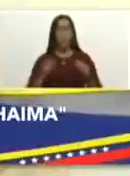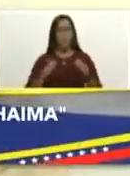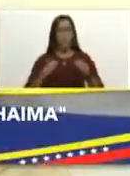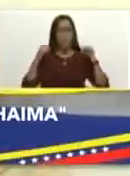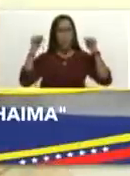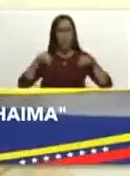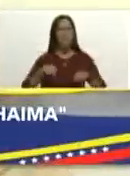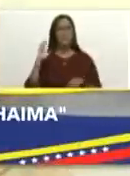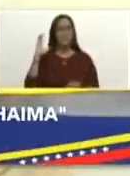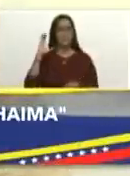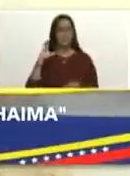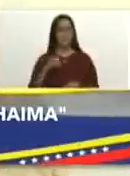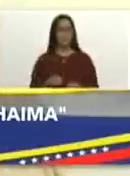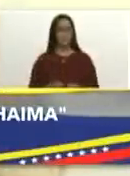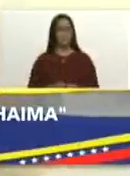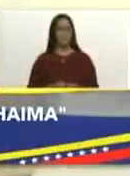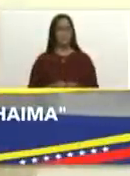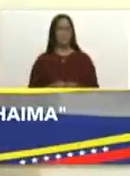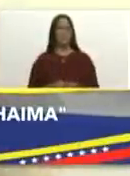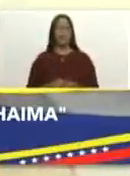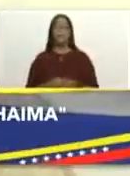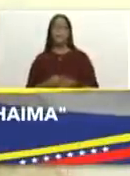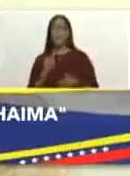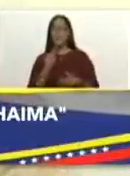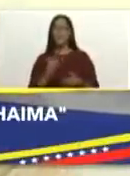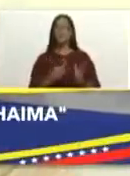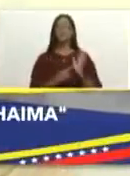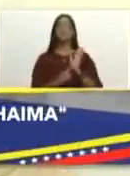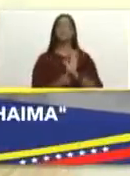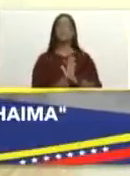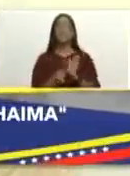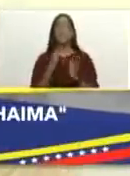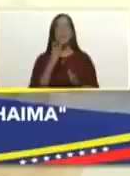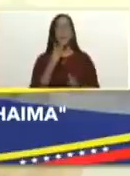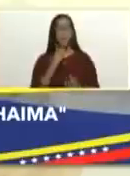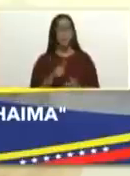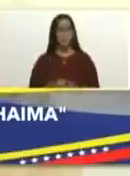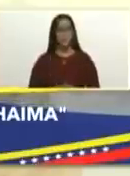país. Por eso estoy dando este ejemplo.